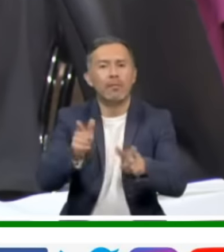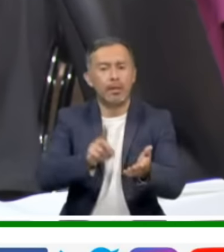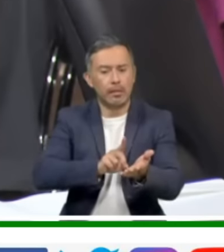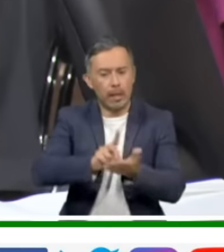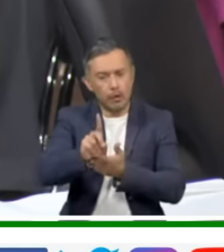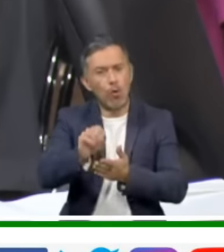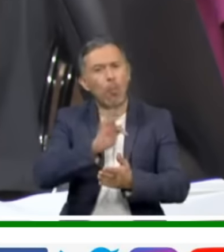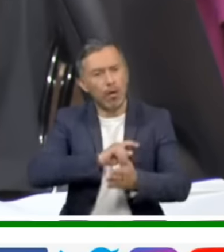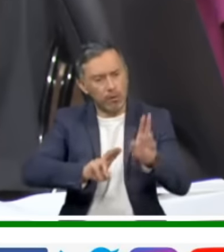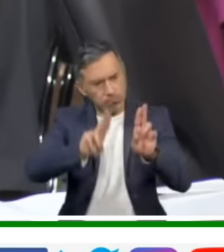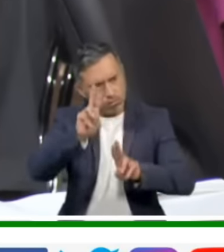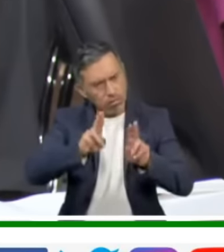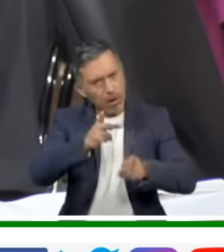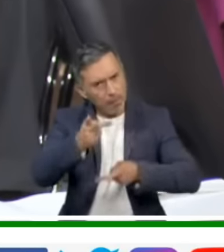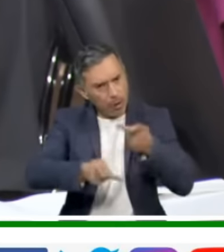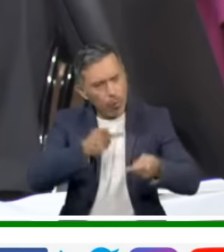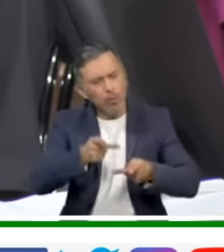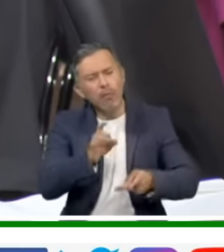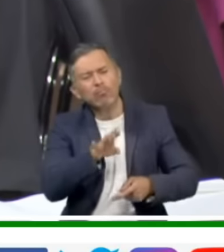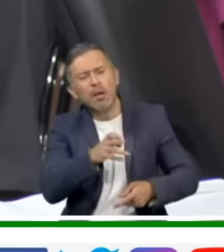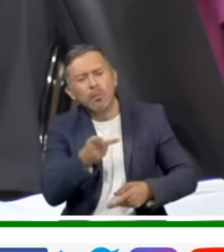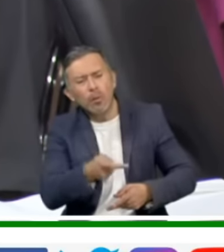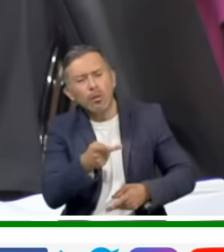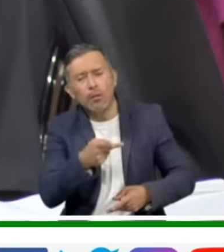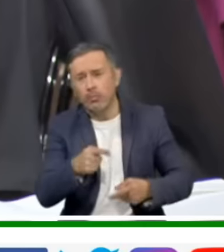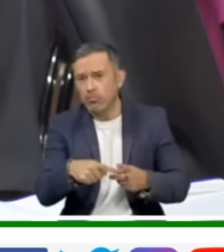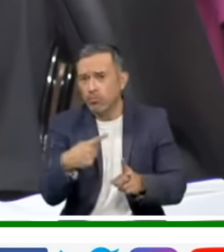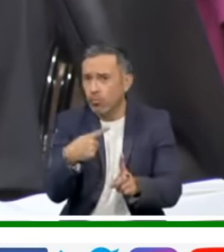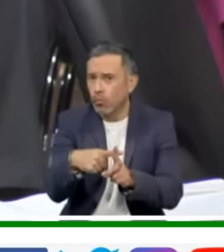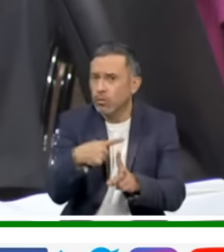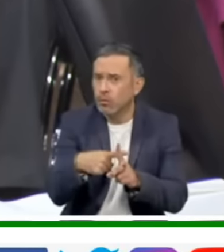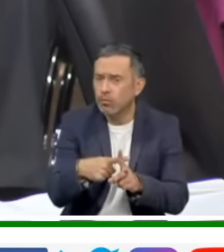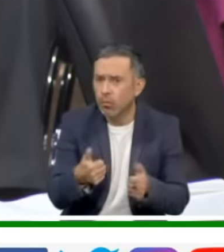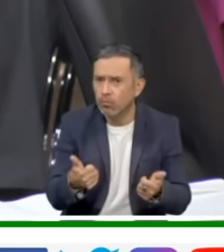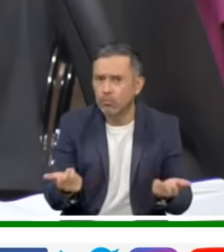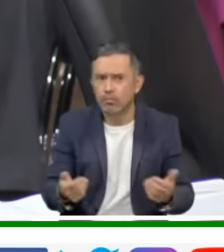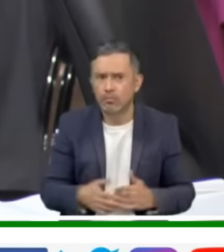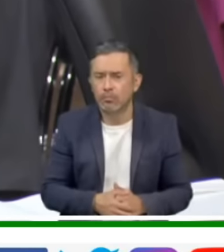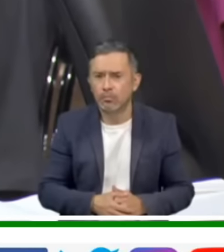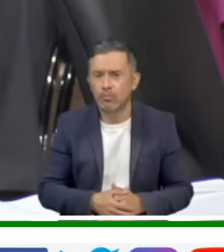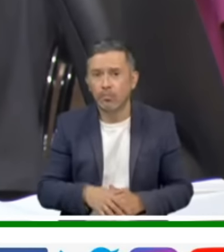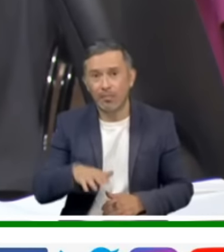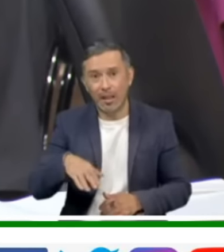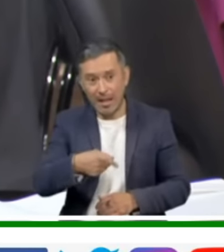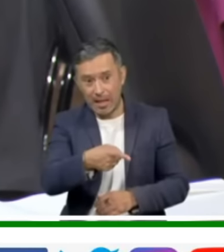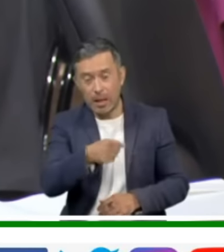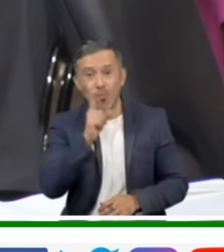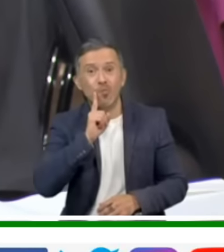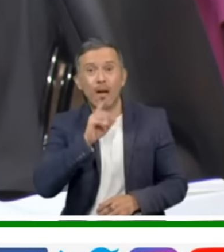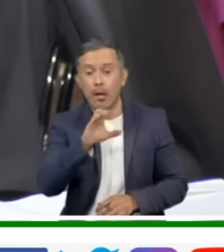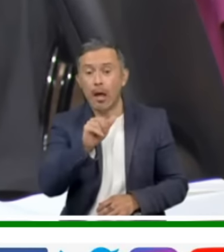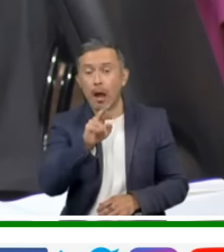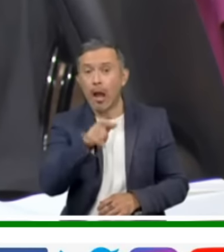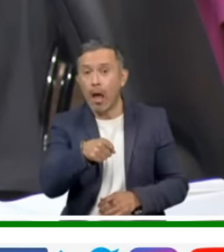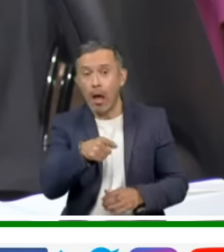los cuestionamientos eso sería lo saludable qué bueno que lo que nos ha informado Carla se concrete